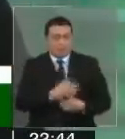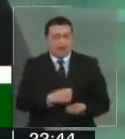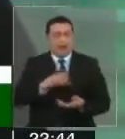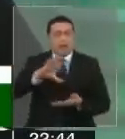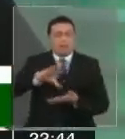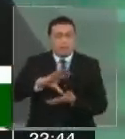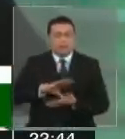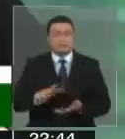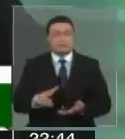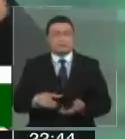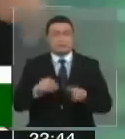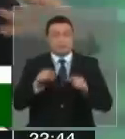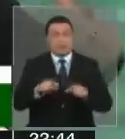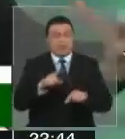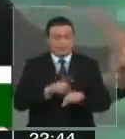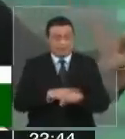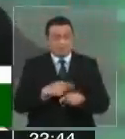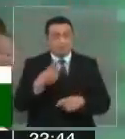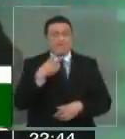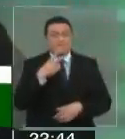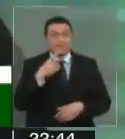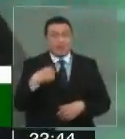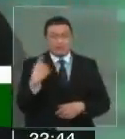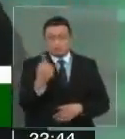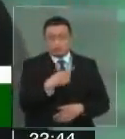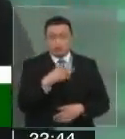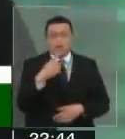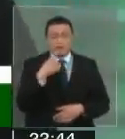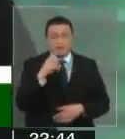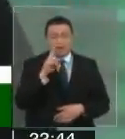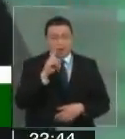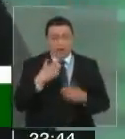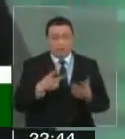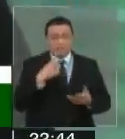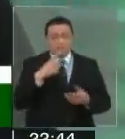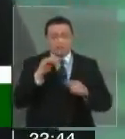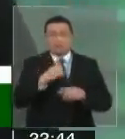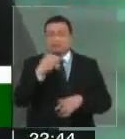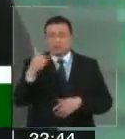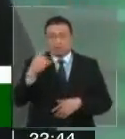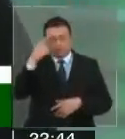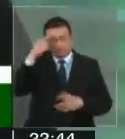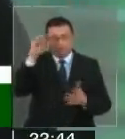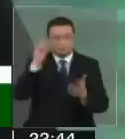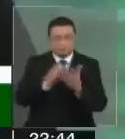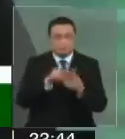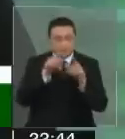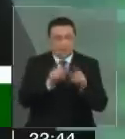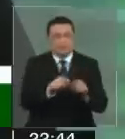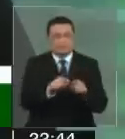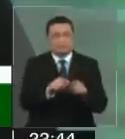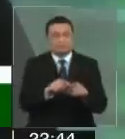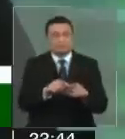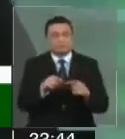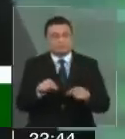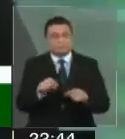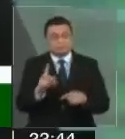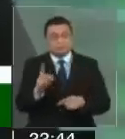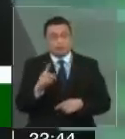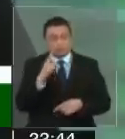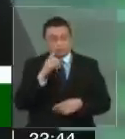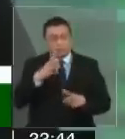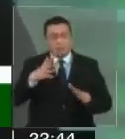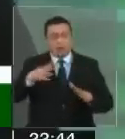de amar el tiempo de vida que nos toca vivir, siempre estuvo puesto ahí. Entonces, esto no vino sino